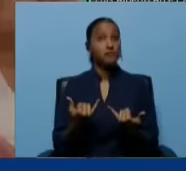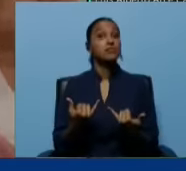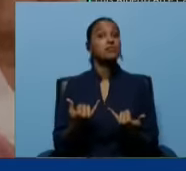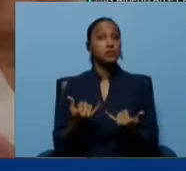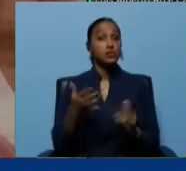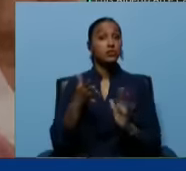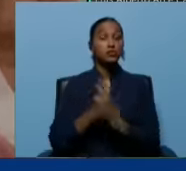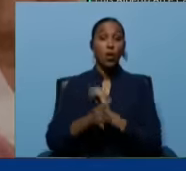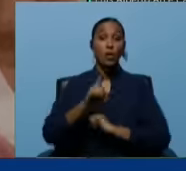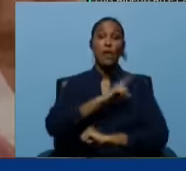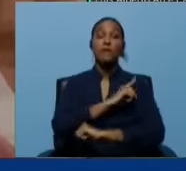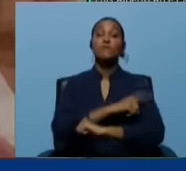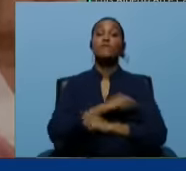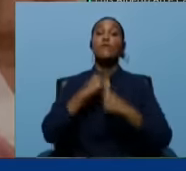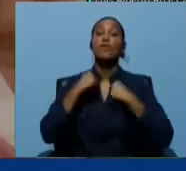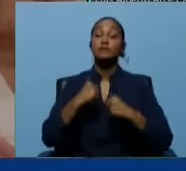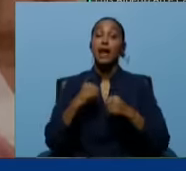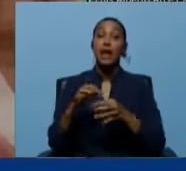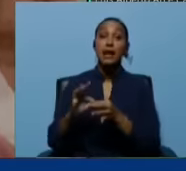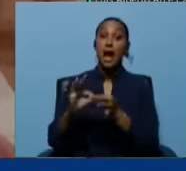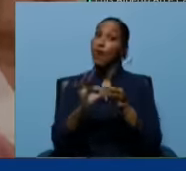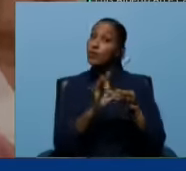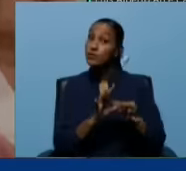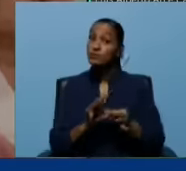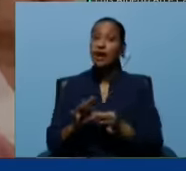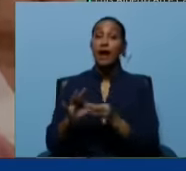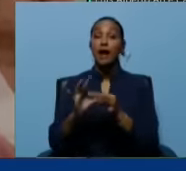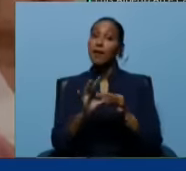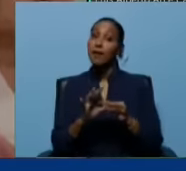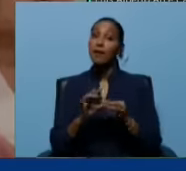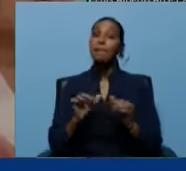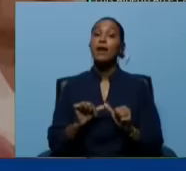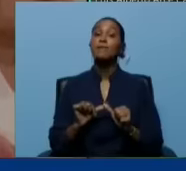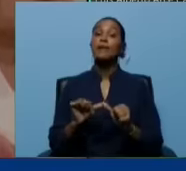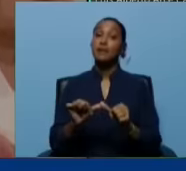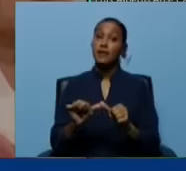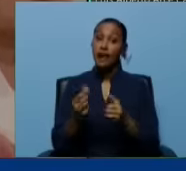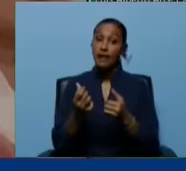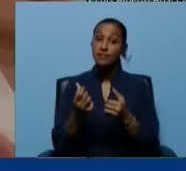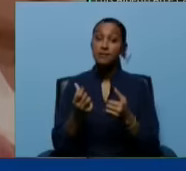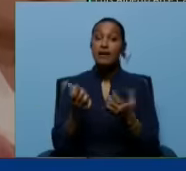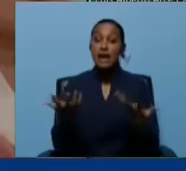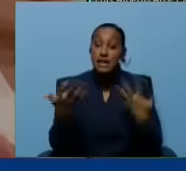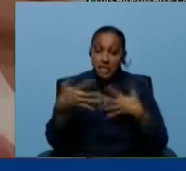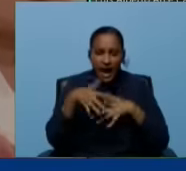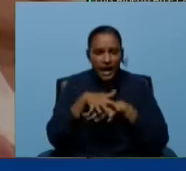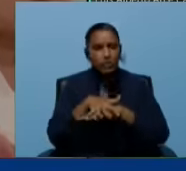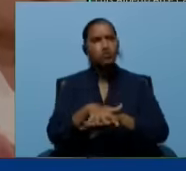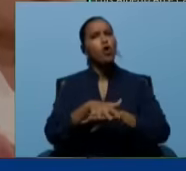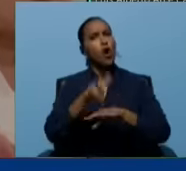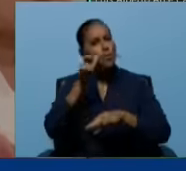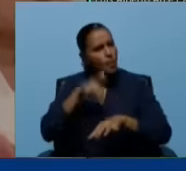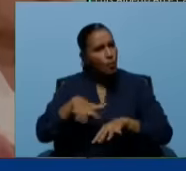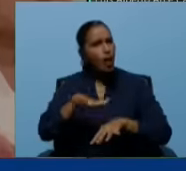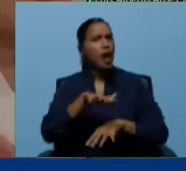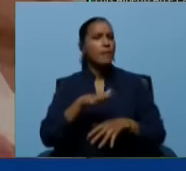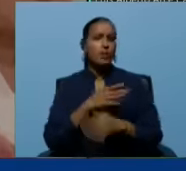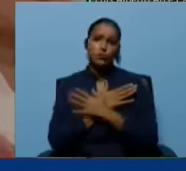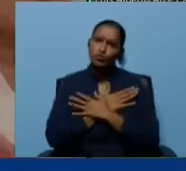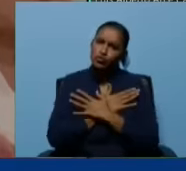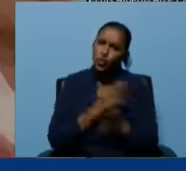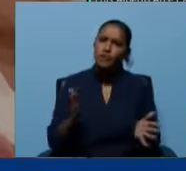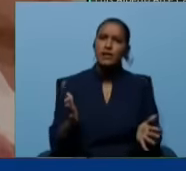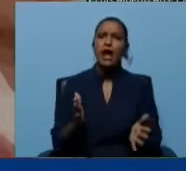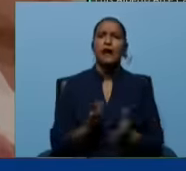la unidad para mantener esa integración soberana que constituye uno de los